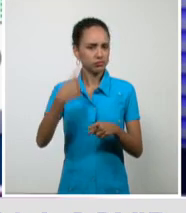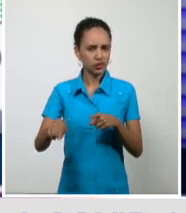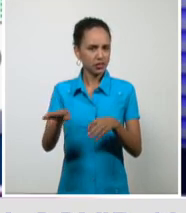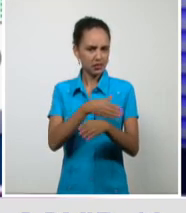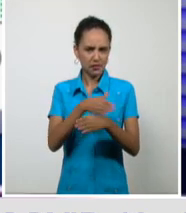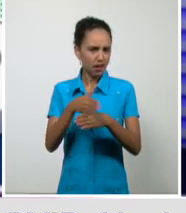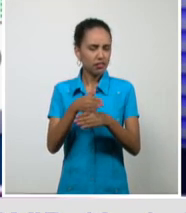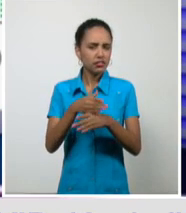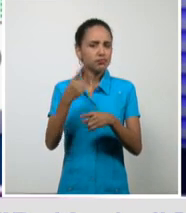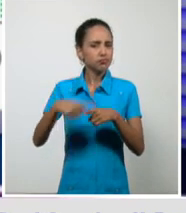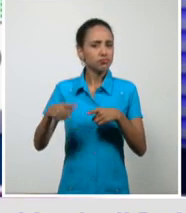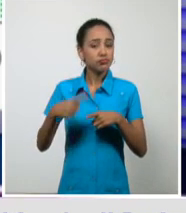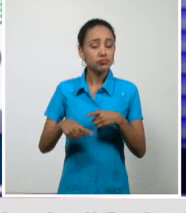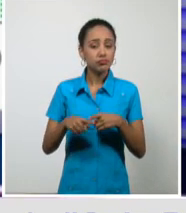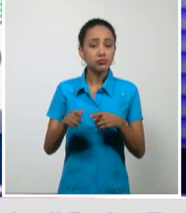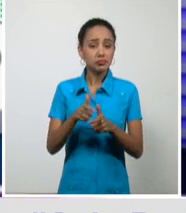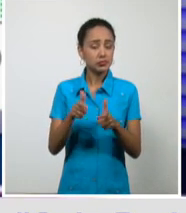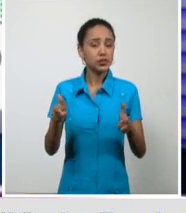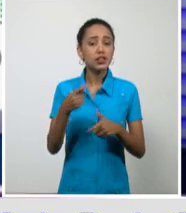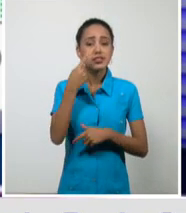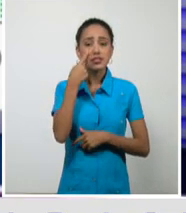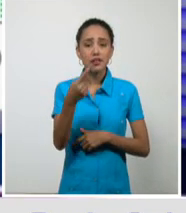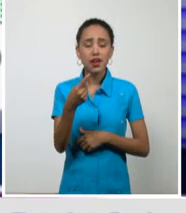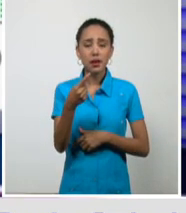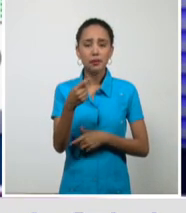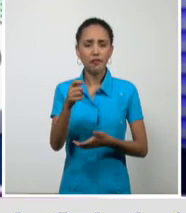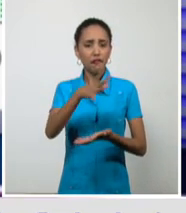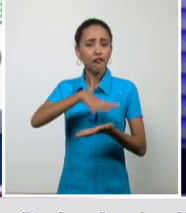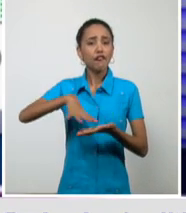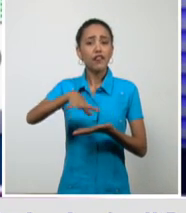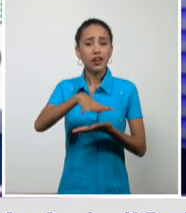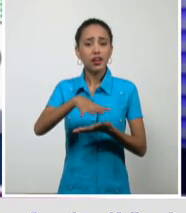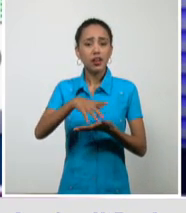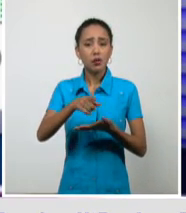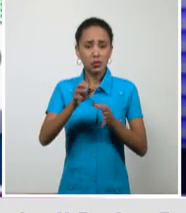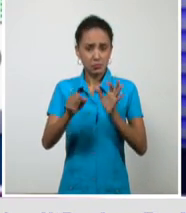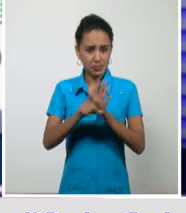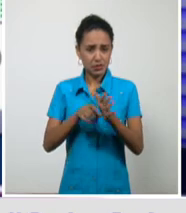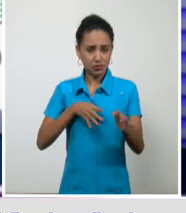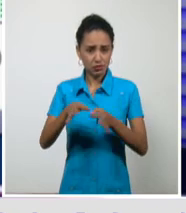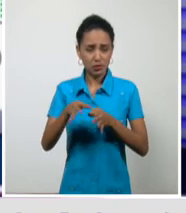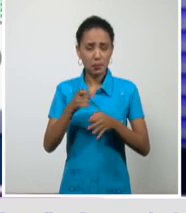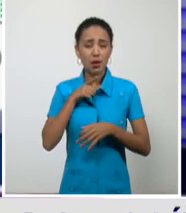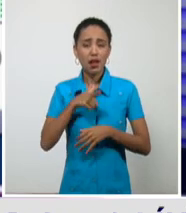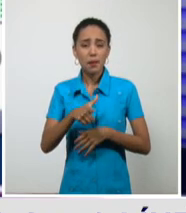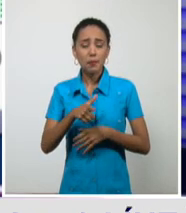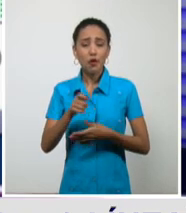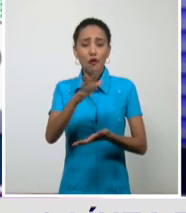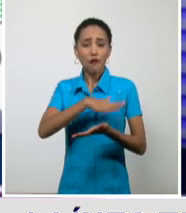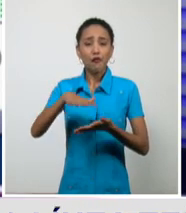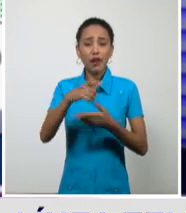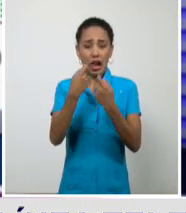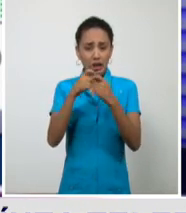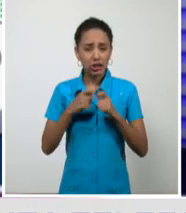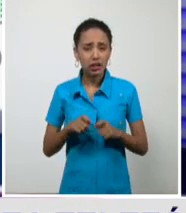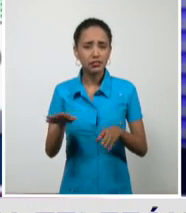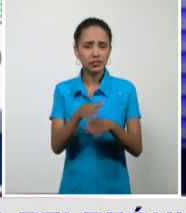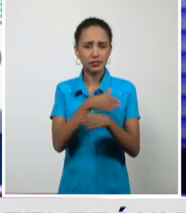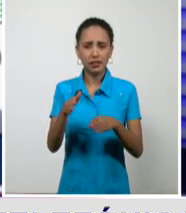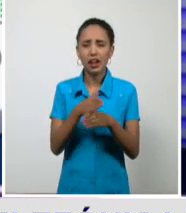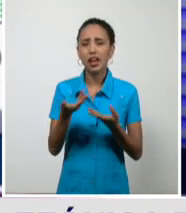Incluso muchas de ellas se ven en la feria, cuando están funcionando las ferias de artesanía, moluscos, aves, ahí está